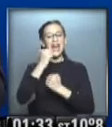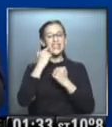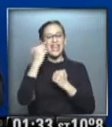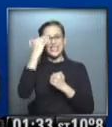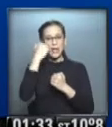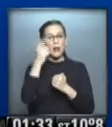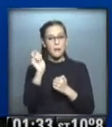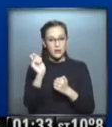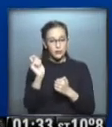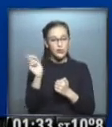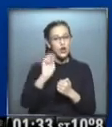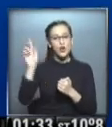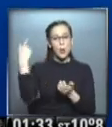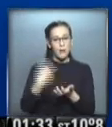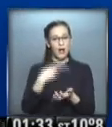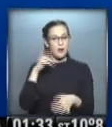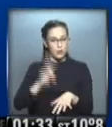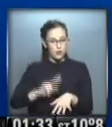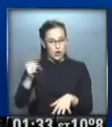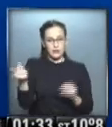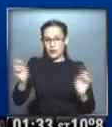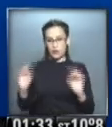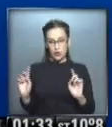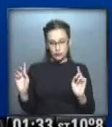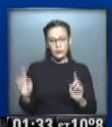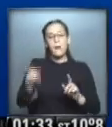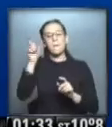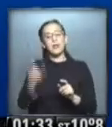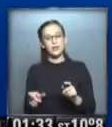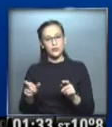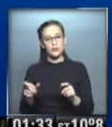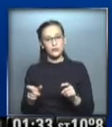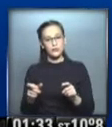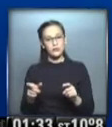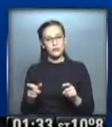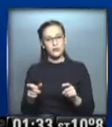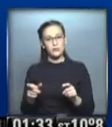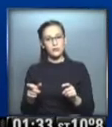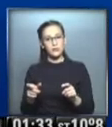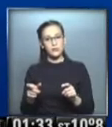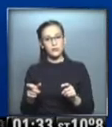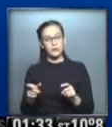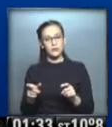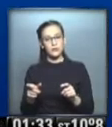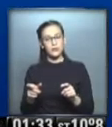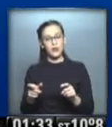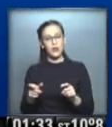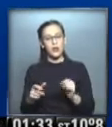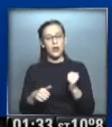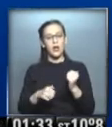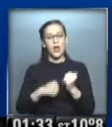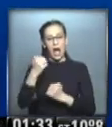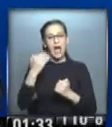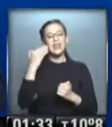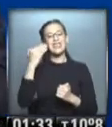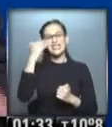15.000 pesos no pagan impuesto a las ganancias. Los que cobren un ingreso bruto de 15.000 pesos, ¿no es cierto? No un